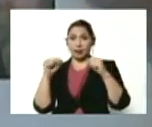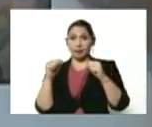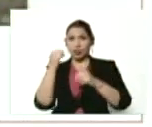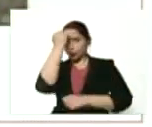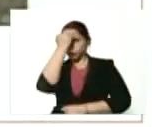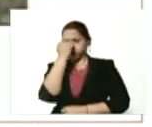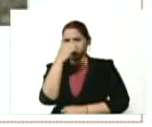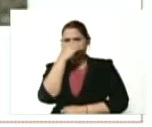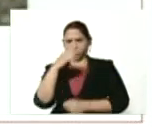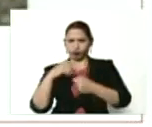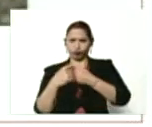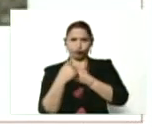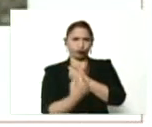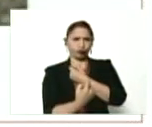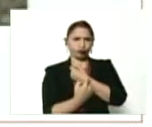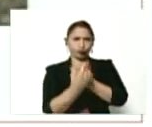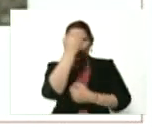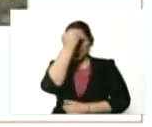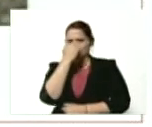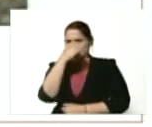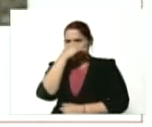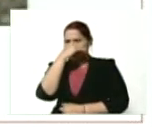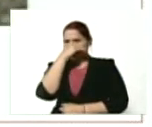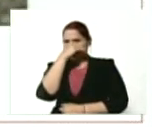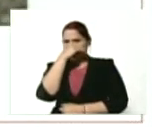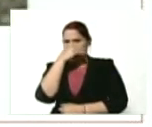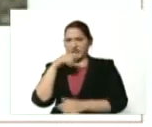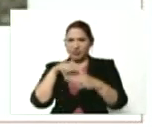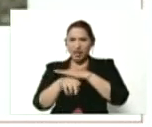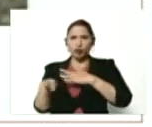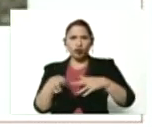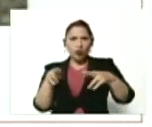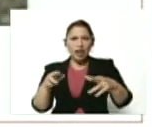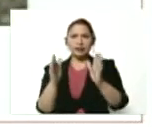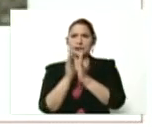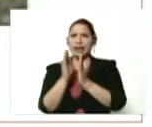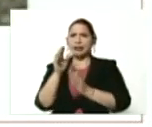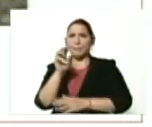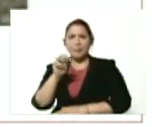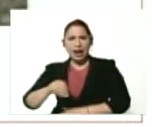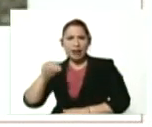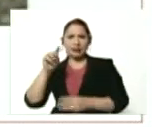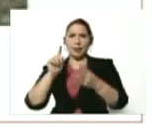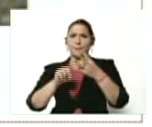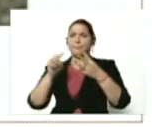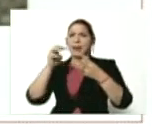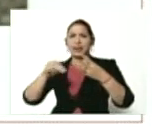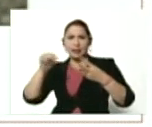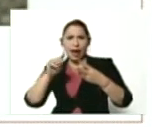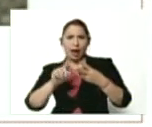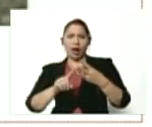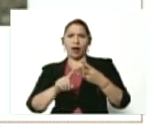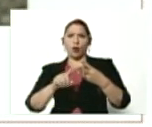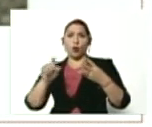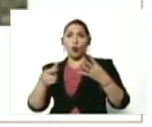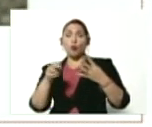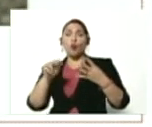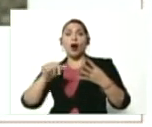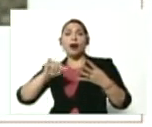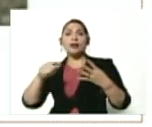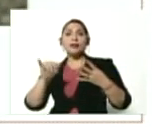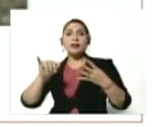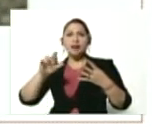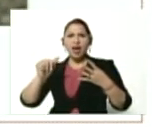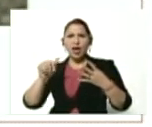paramilitares, de desertores, de mercenarios, en Río Hacha, en Santa Marta, en Maicao, en La Guajira,